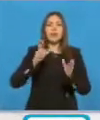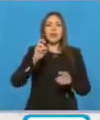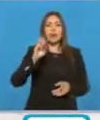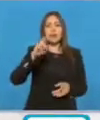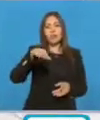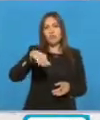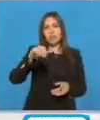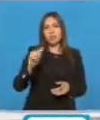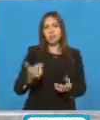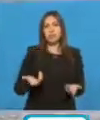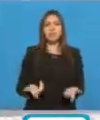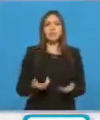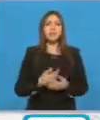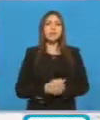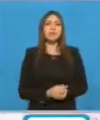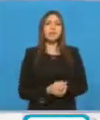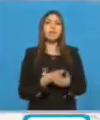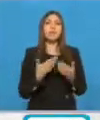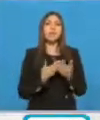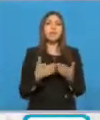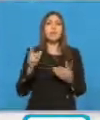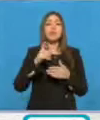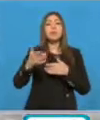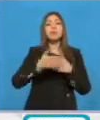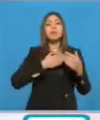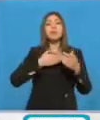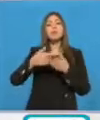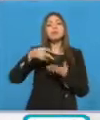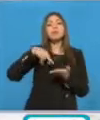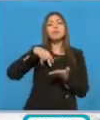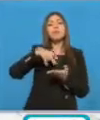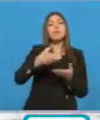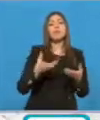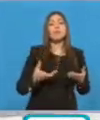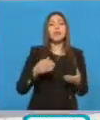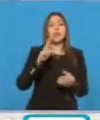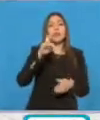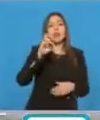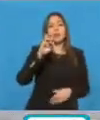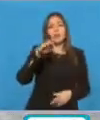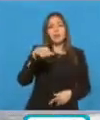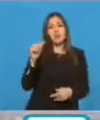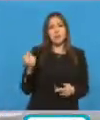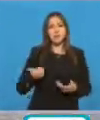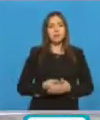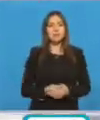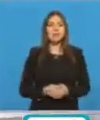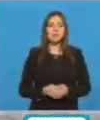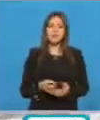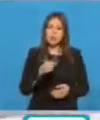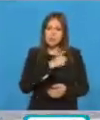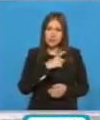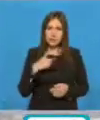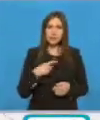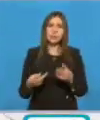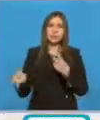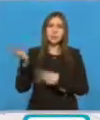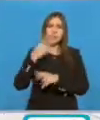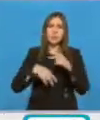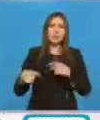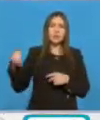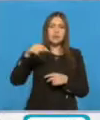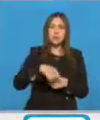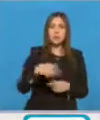sí, como dicen por ahí, tío Alberto, cuando camine por el Paseo de la Reforma, venga, sí, eso, brínquele acá, hay que